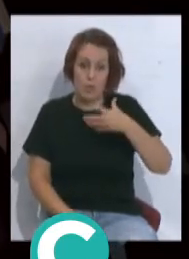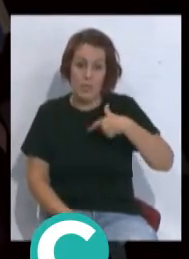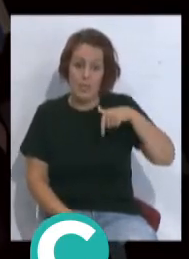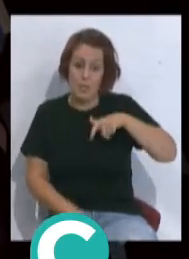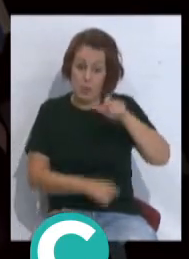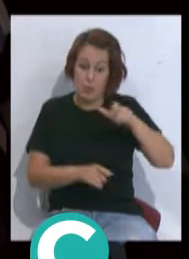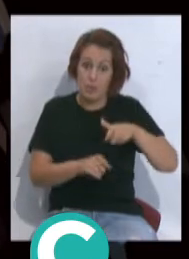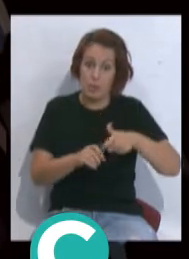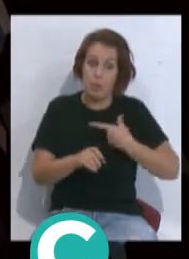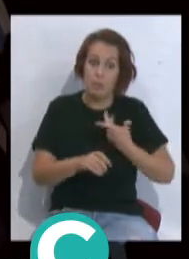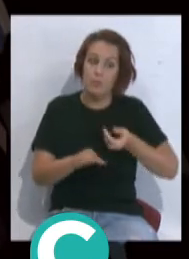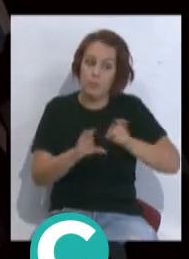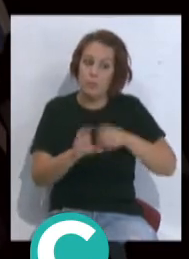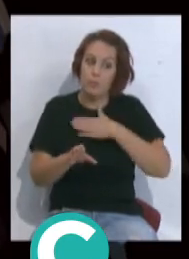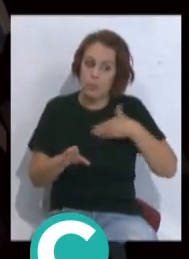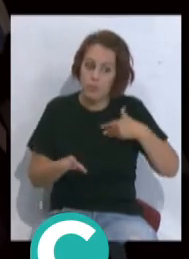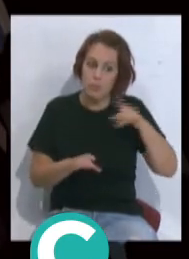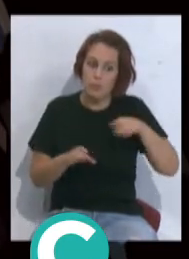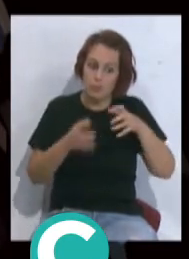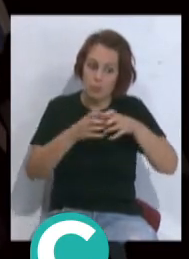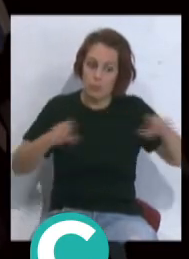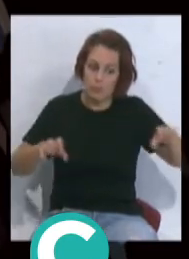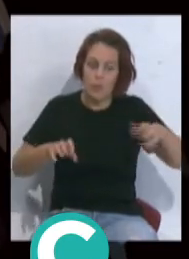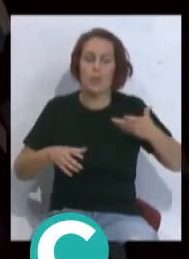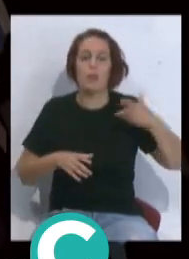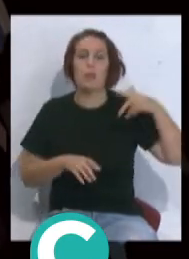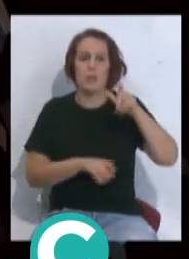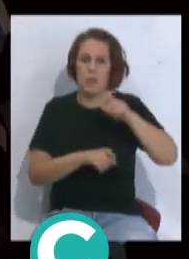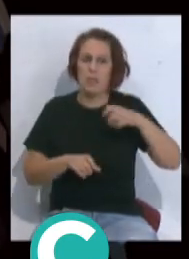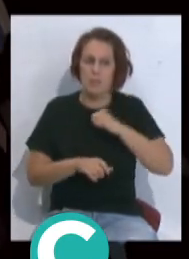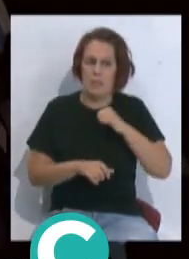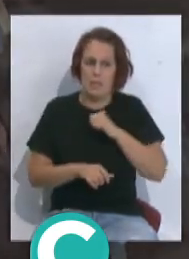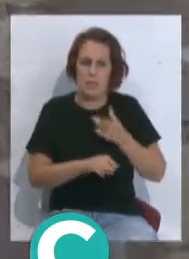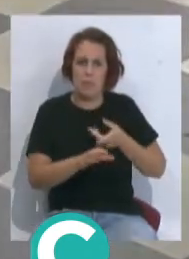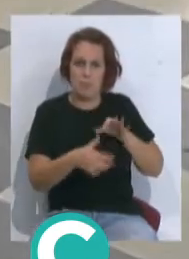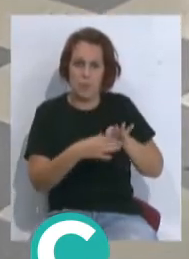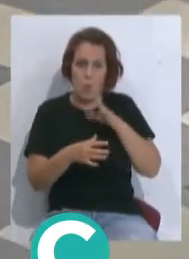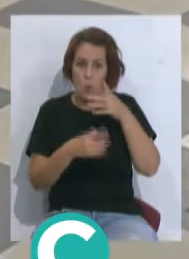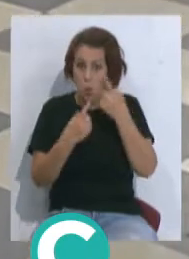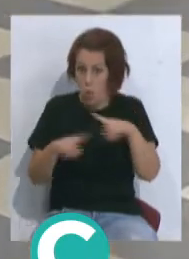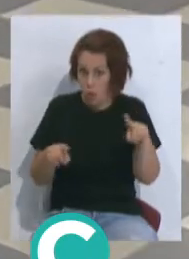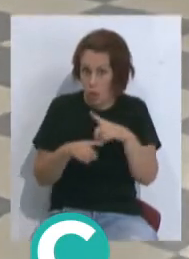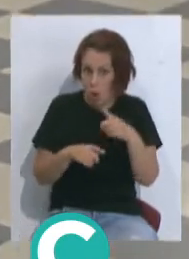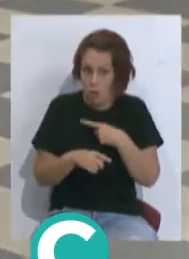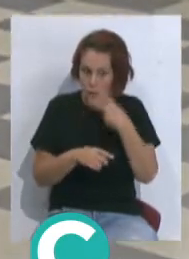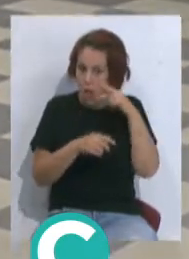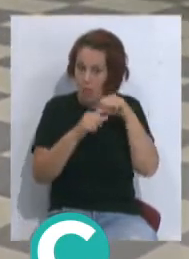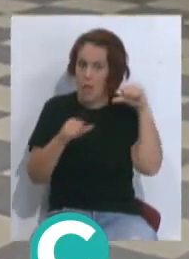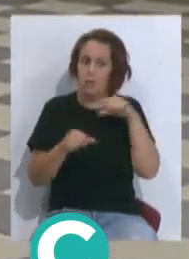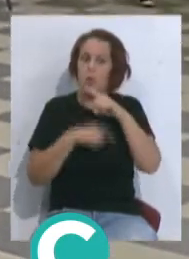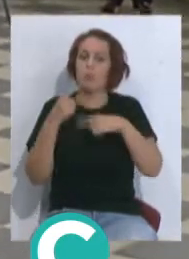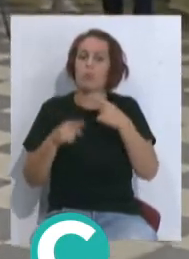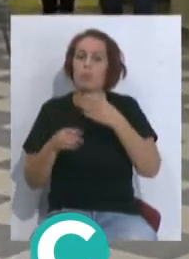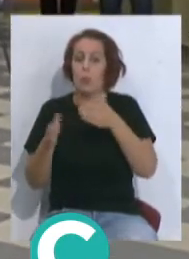entre gente que quiere salir y gente que no. Claro. Tiene muchos cofrades en el grupo, mucha gente que sale en Semana Santa, que son músicos y demás, que además tienen una temporada alta